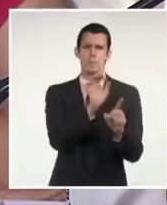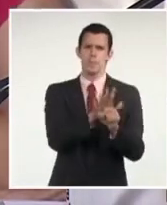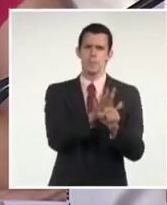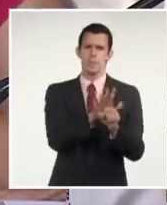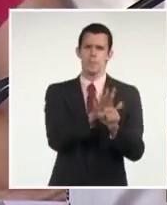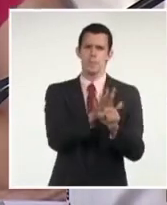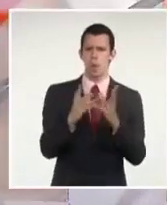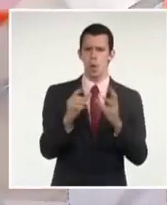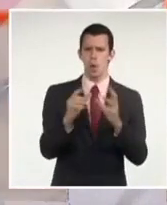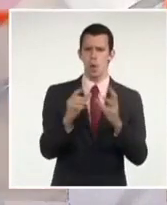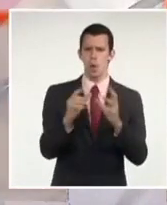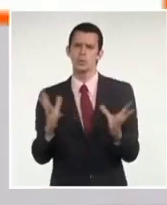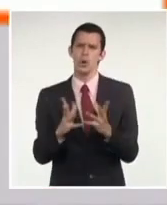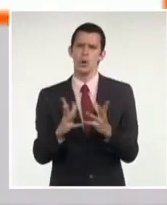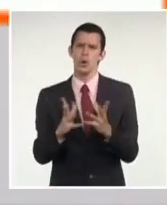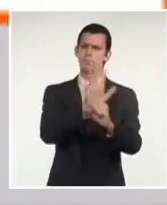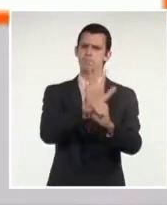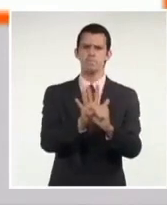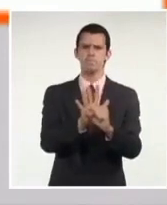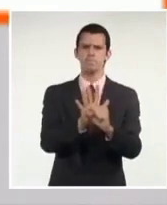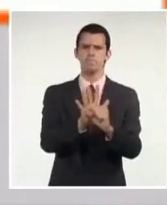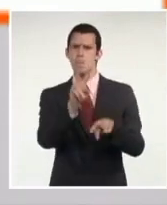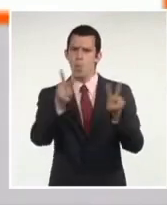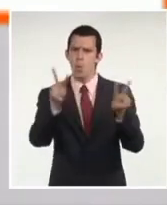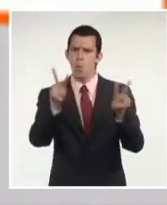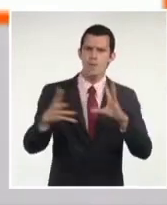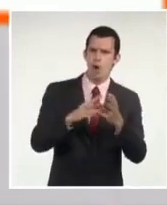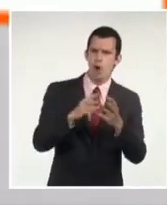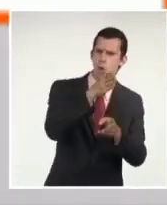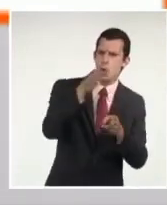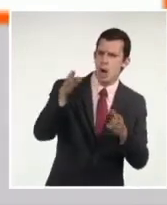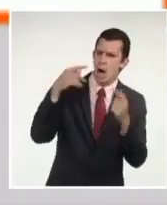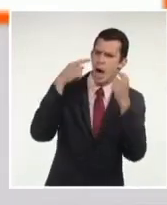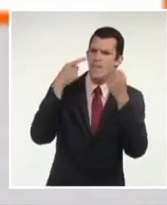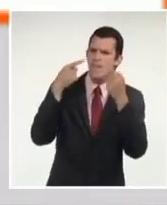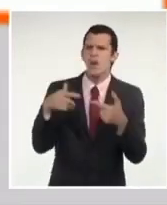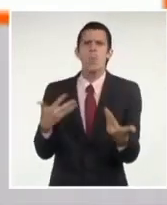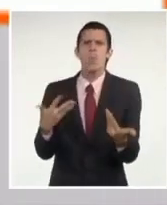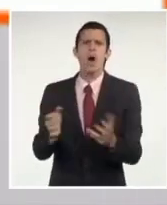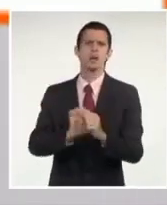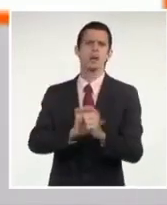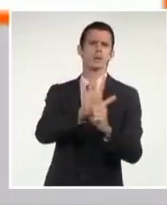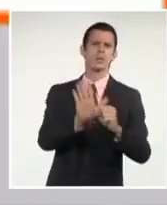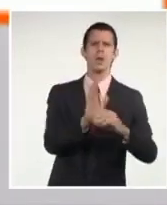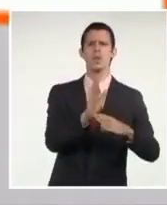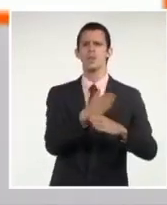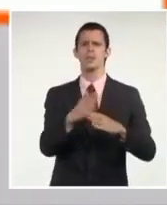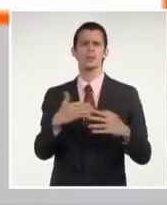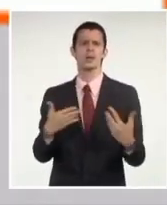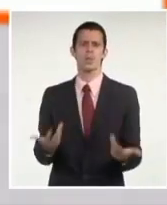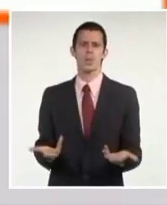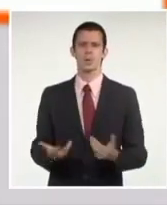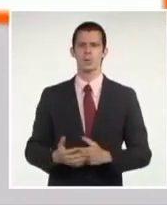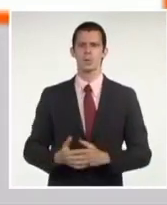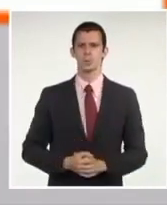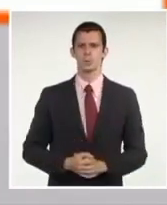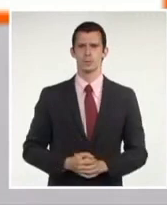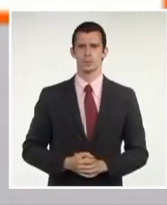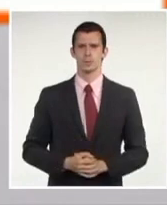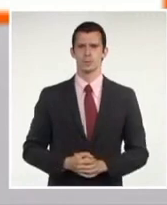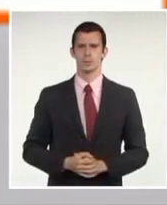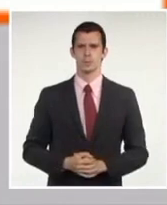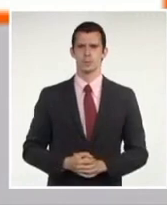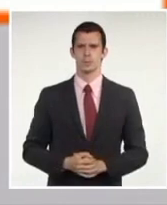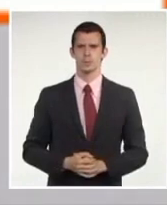pasando en nuestro país. ¿Qué muestras se incluyen en esta vigilancia? Muestras al azar, tomadas al azar de